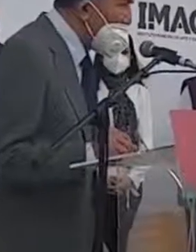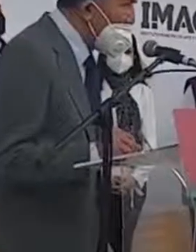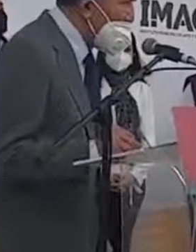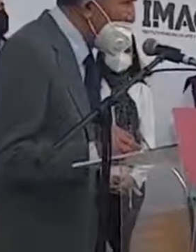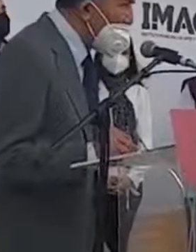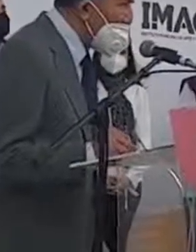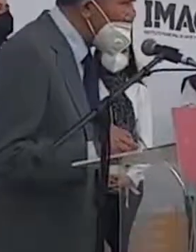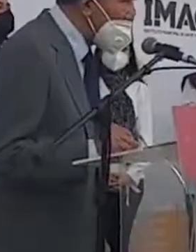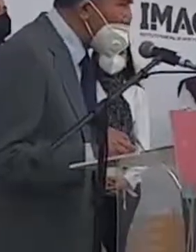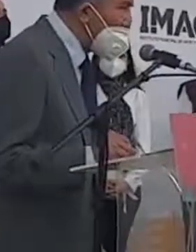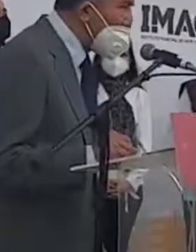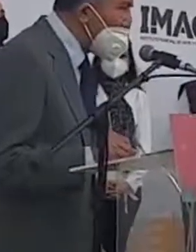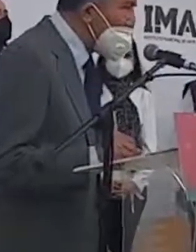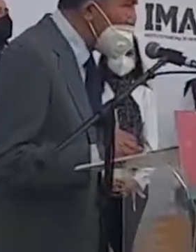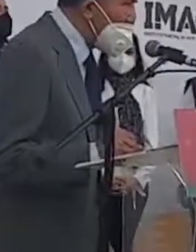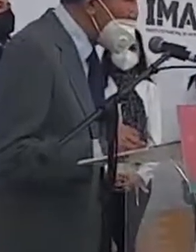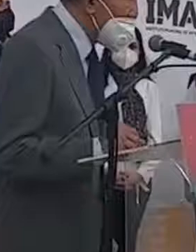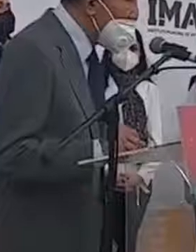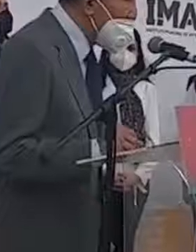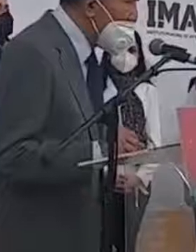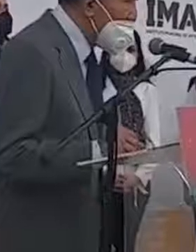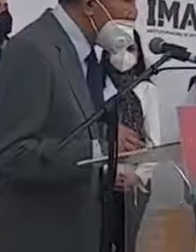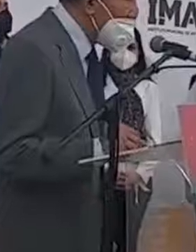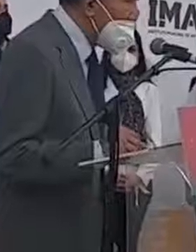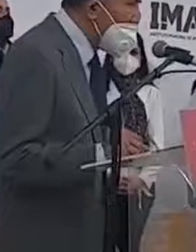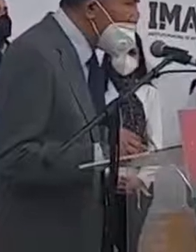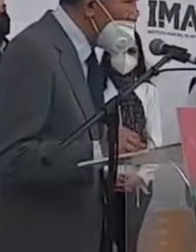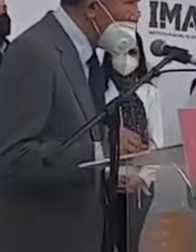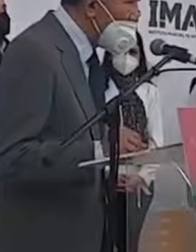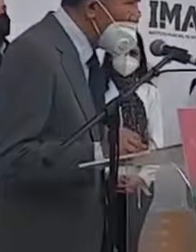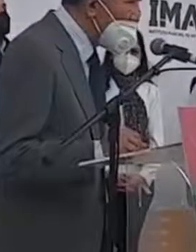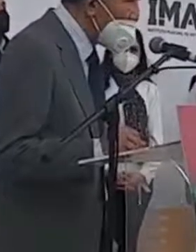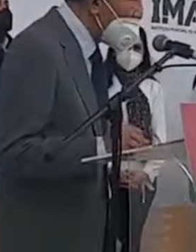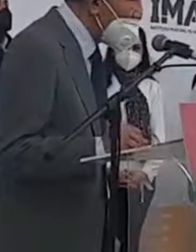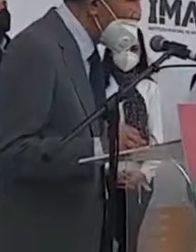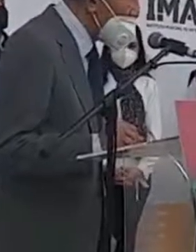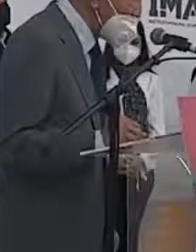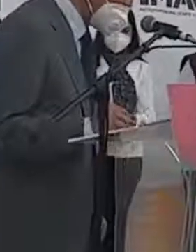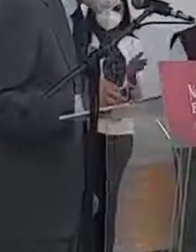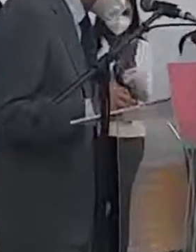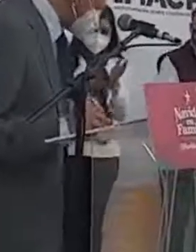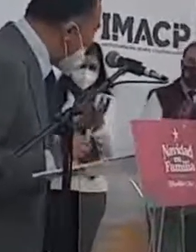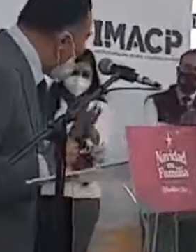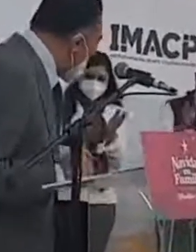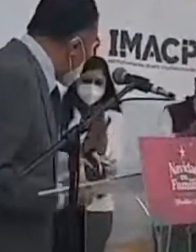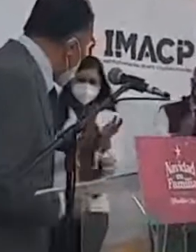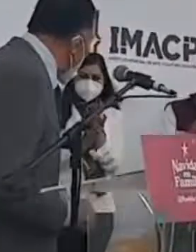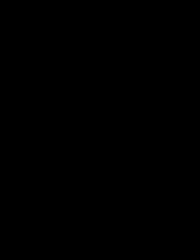a la presidenta, a Gerardo, gran amigo, muchas gracias.